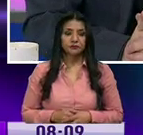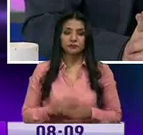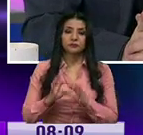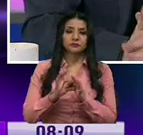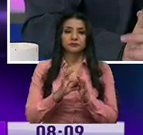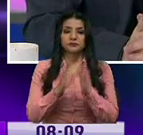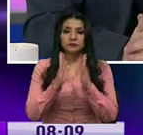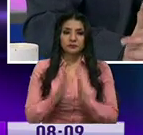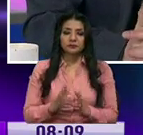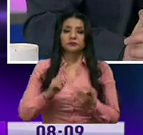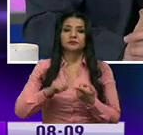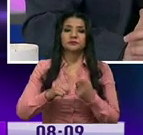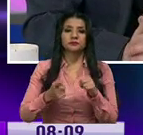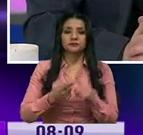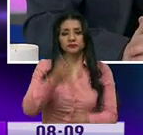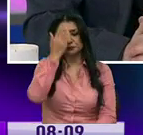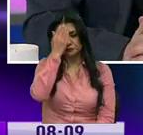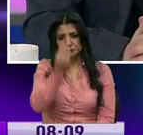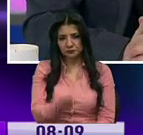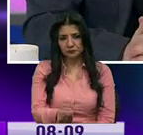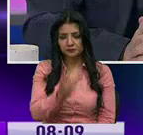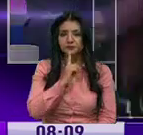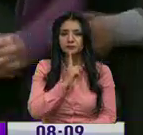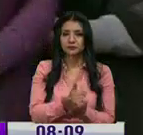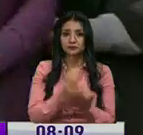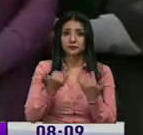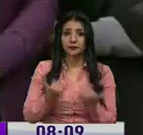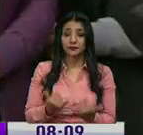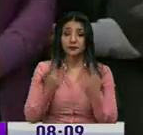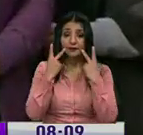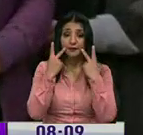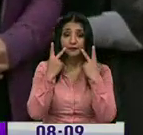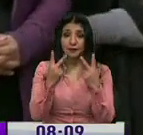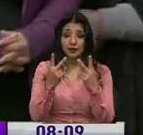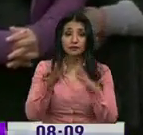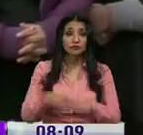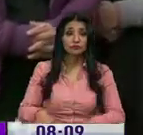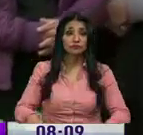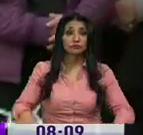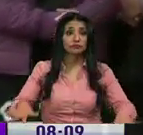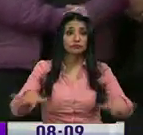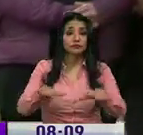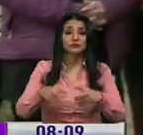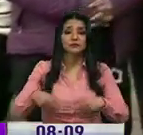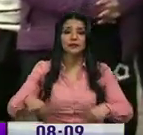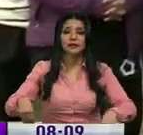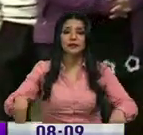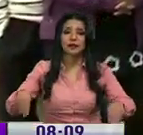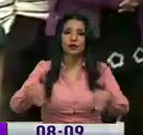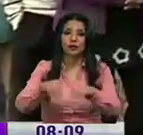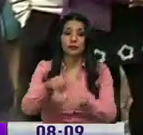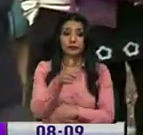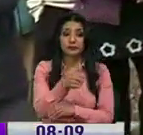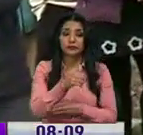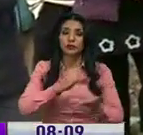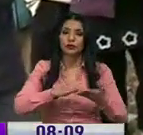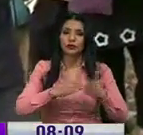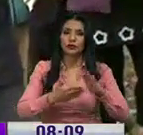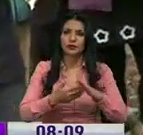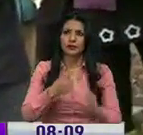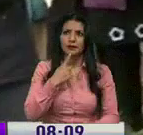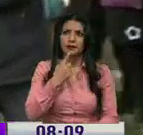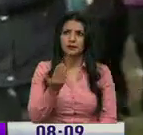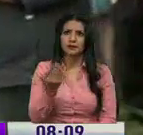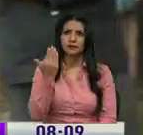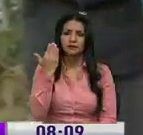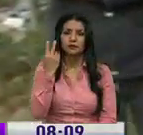Roberto, amigos, que tengan un excelente día. Así es, ustedes van a ver las condiciones en las que se encuentra este terreno. Según la comunidad, hace